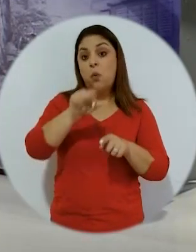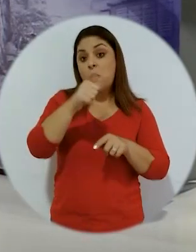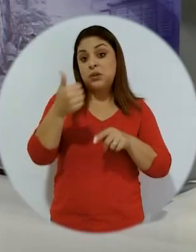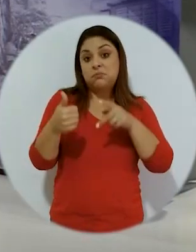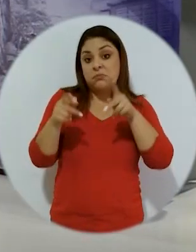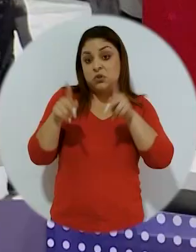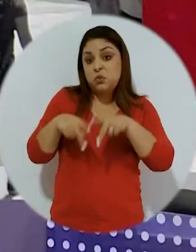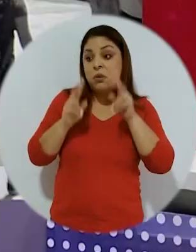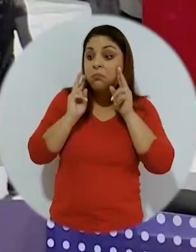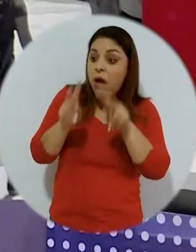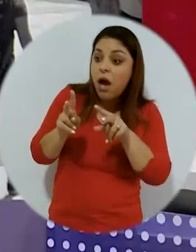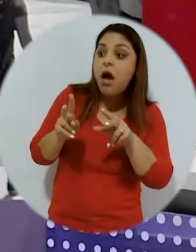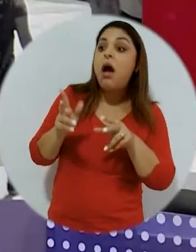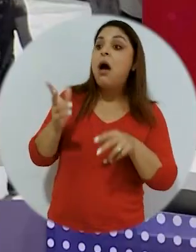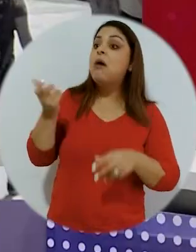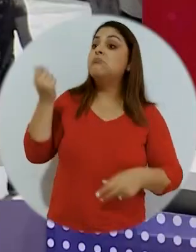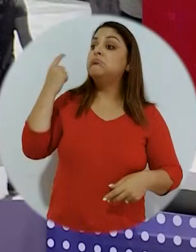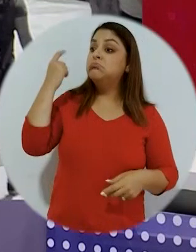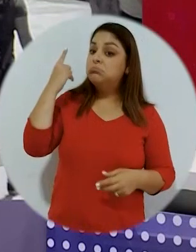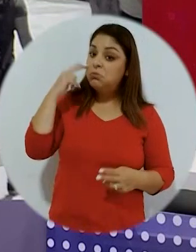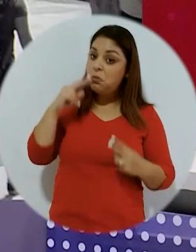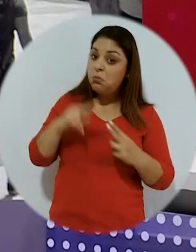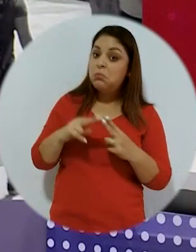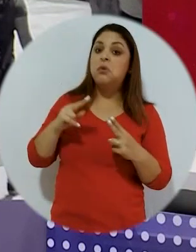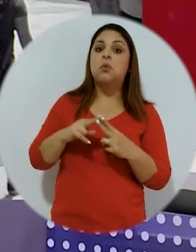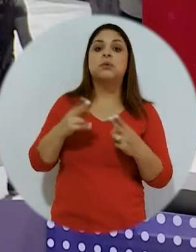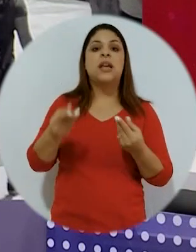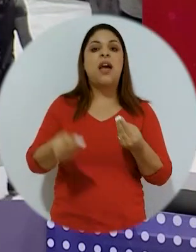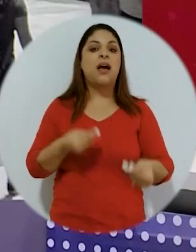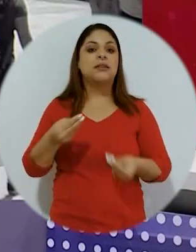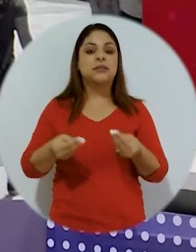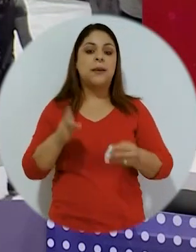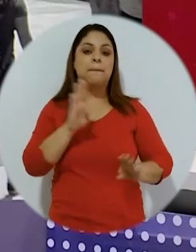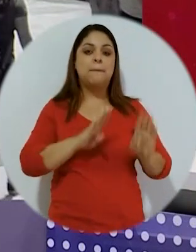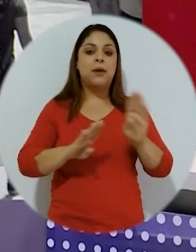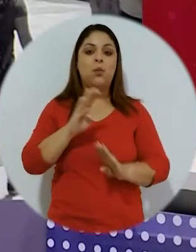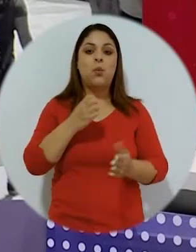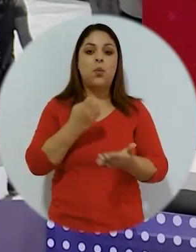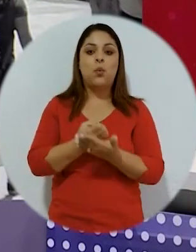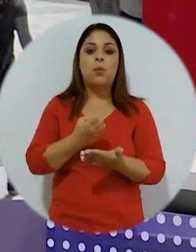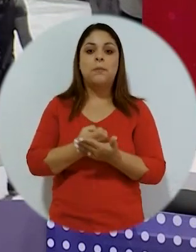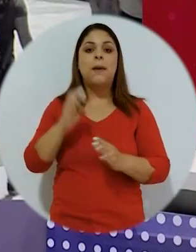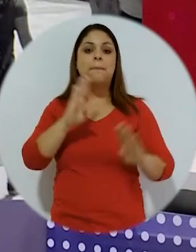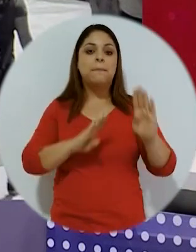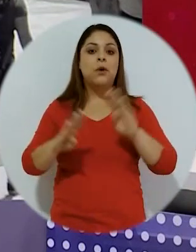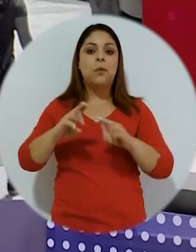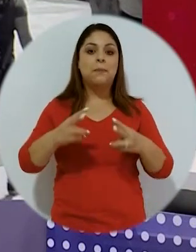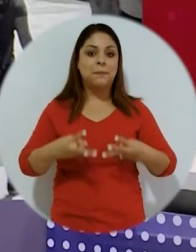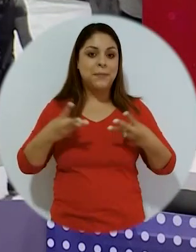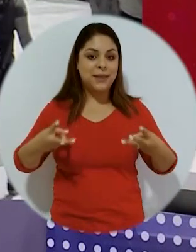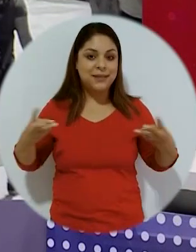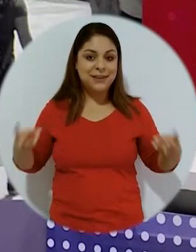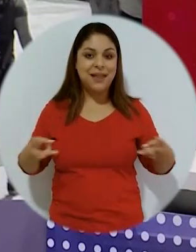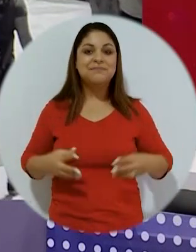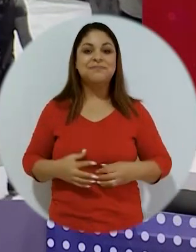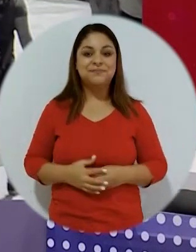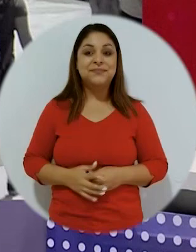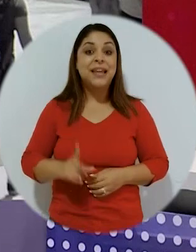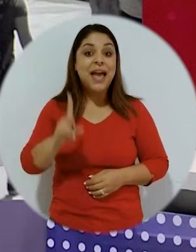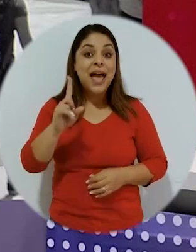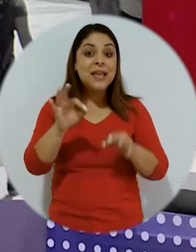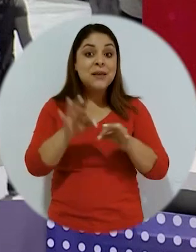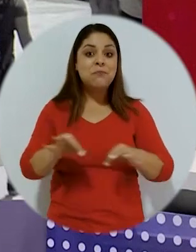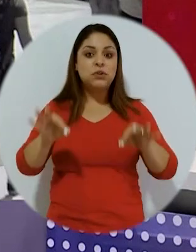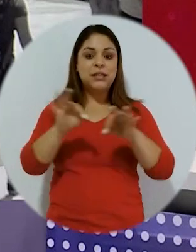conocimientos, sino también para que otras personas vayan y conozcan, ¿verdad? Todo lo que se puede hacer en el tema de bioeconomía, biomateriales.